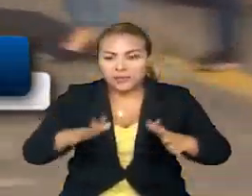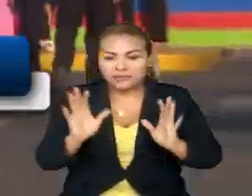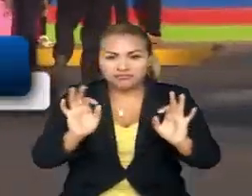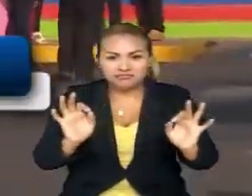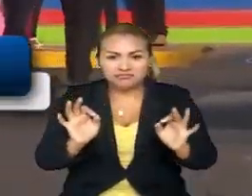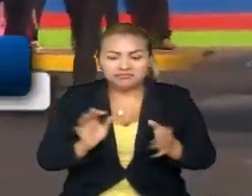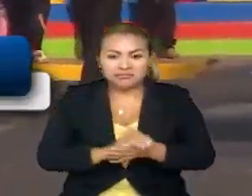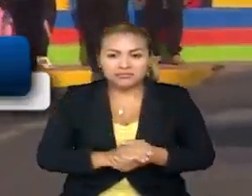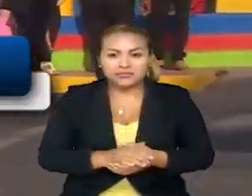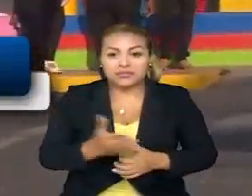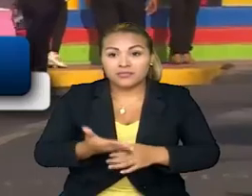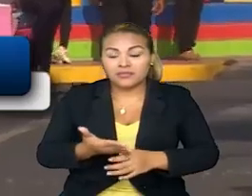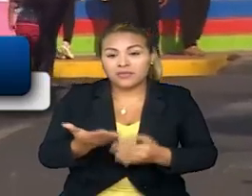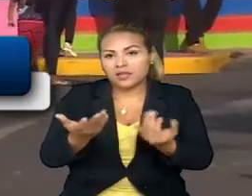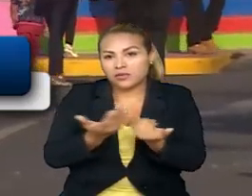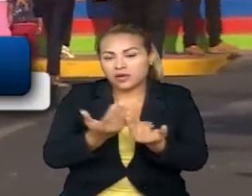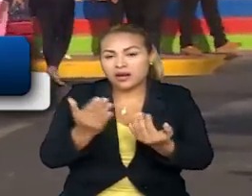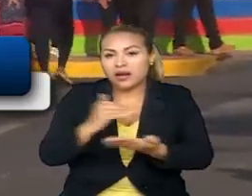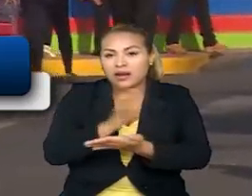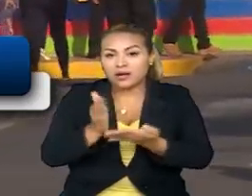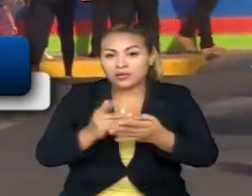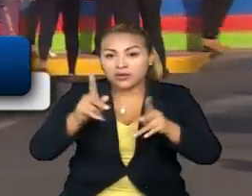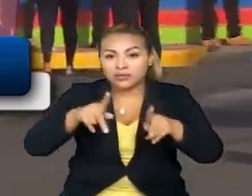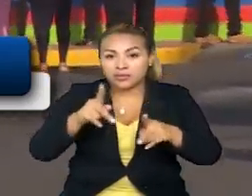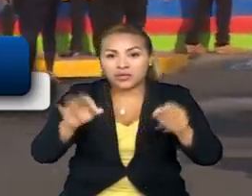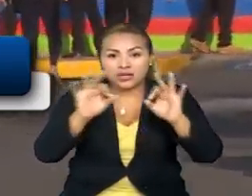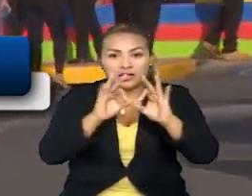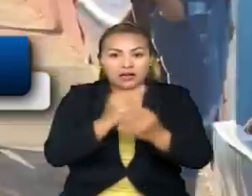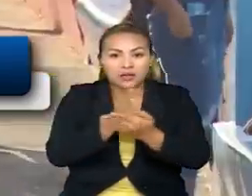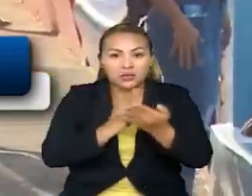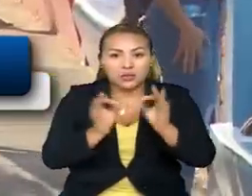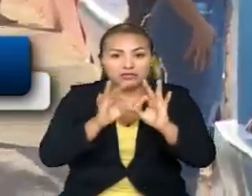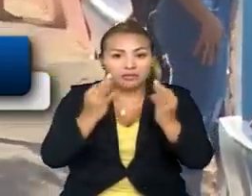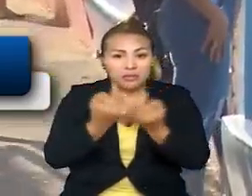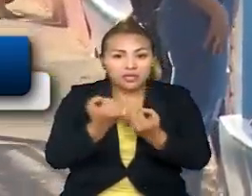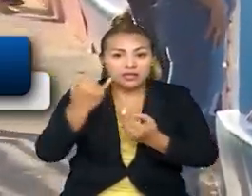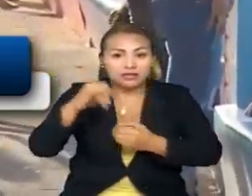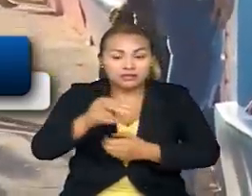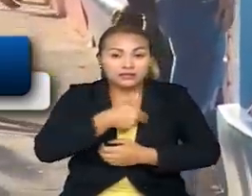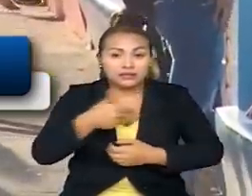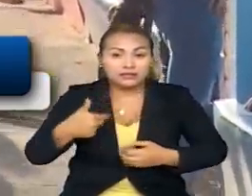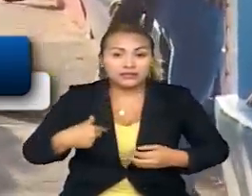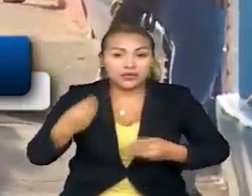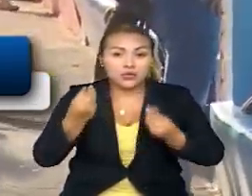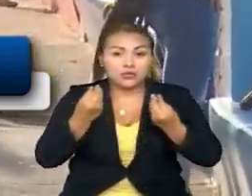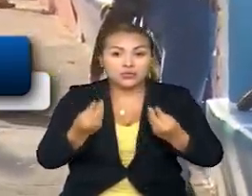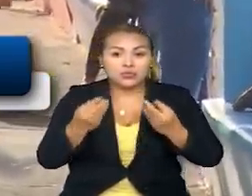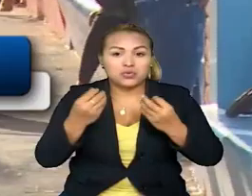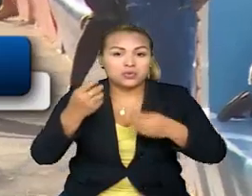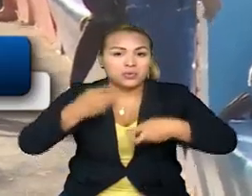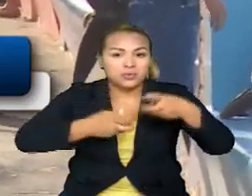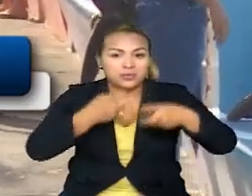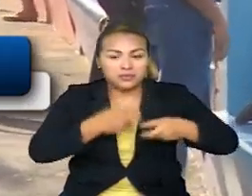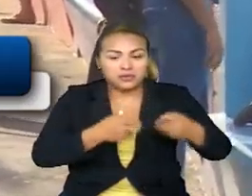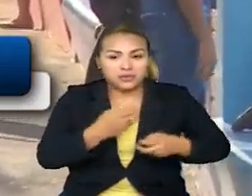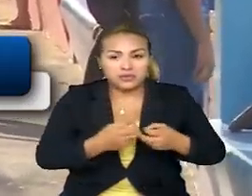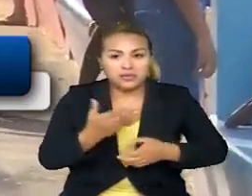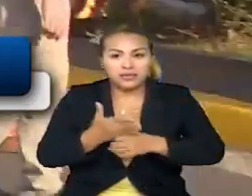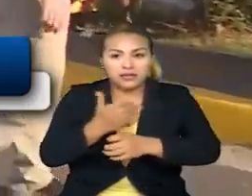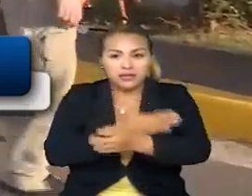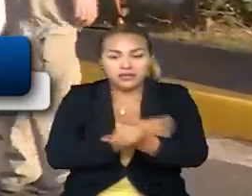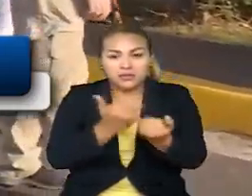afecto el estilo de vida saludable un estilo de vida que nos costó formar un estilo de vida donde nos costó aprender